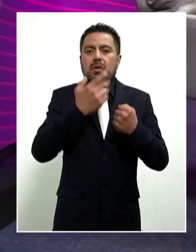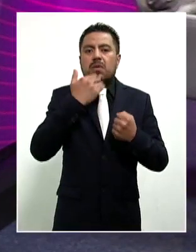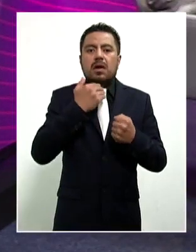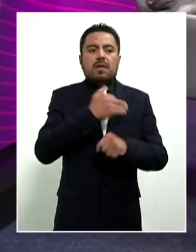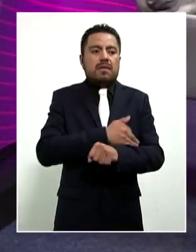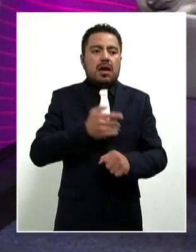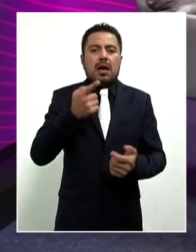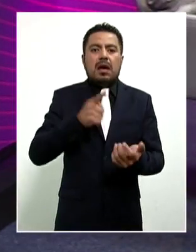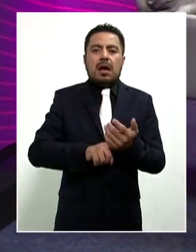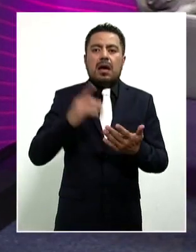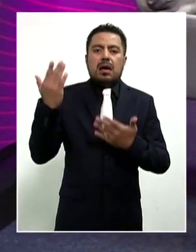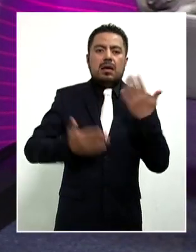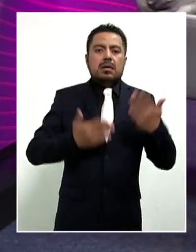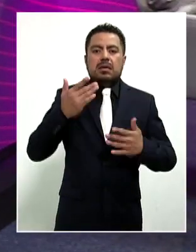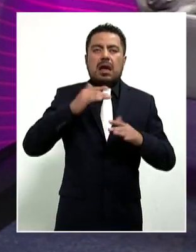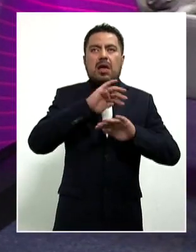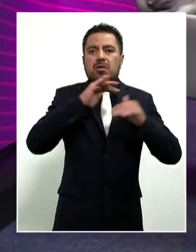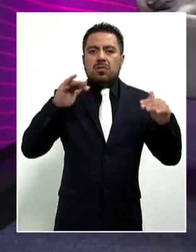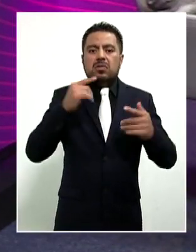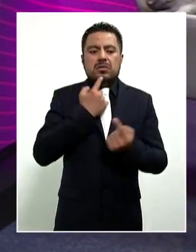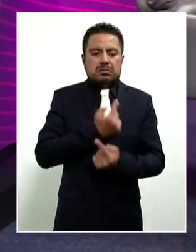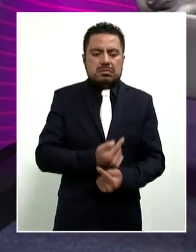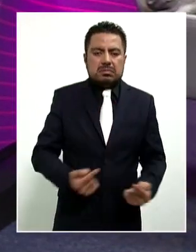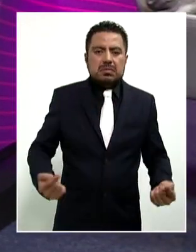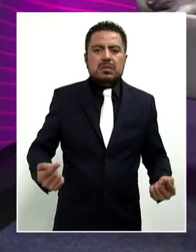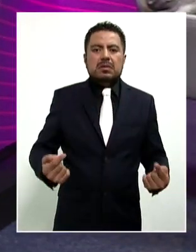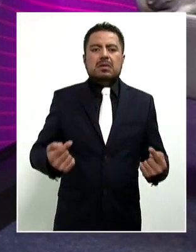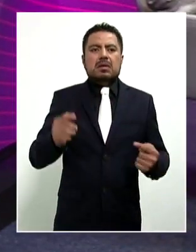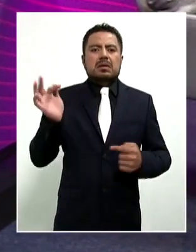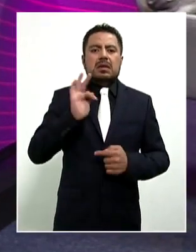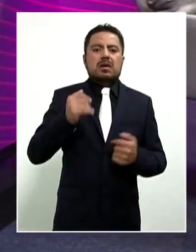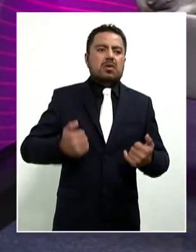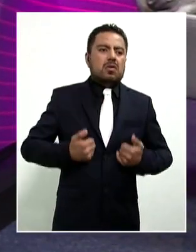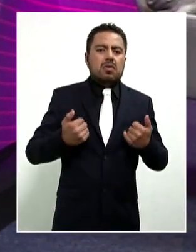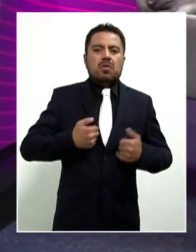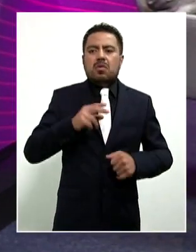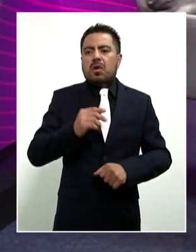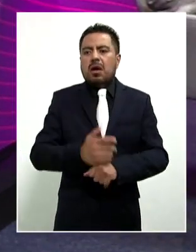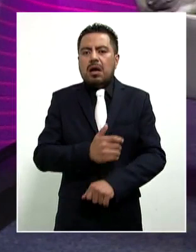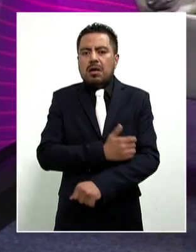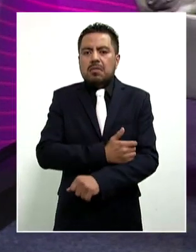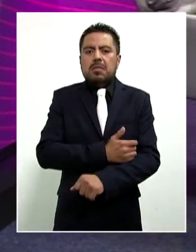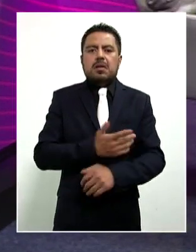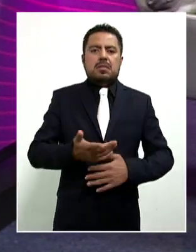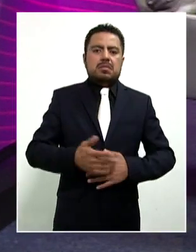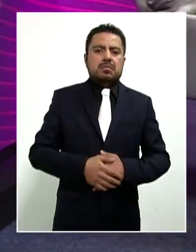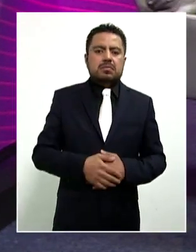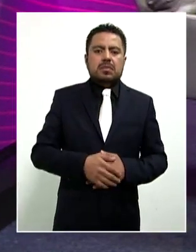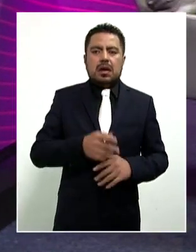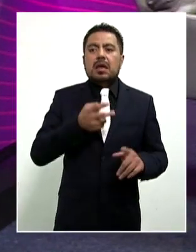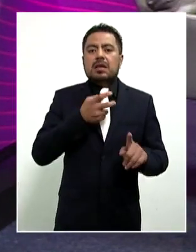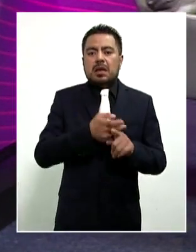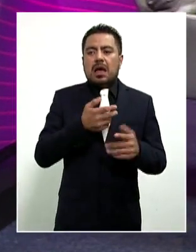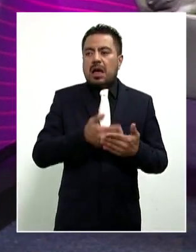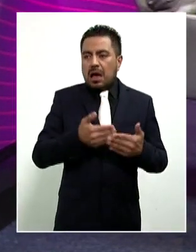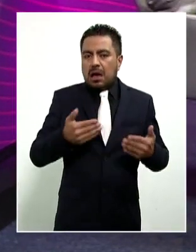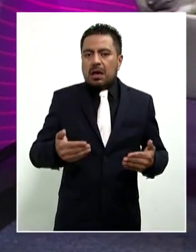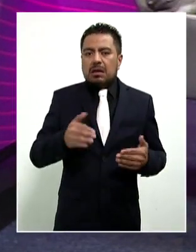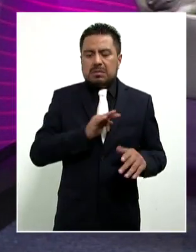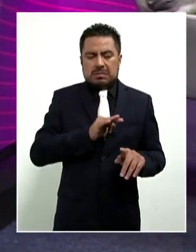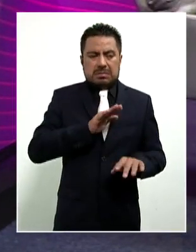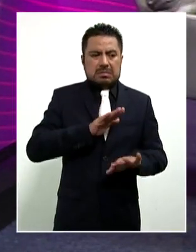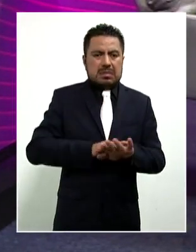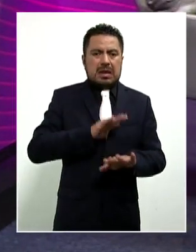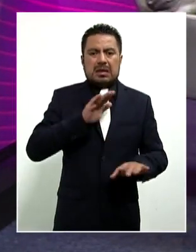familia con algún adulto mayor, con niñitos, a lo mejor adolescentes no acompañados. Y entonces esto nos ha